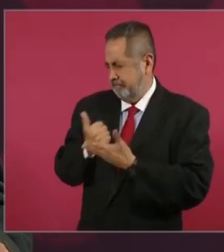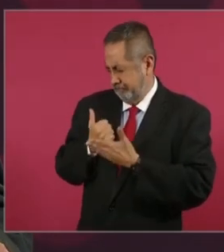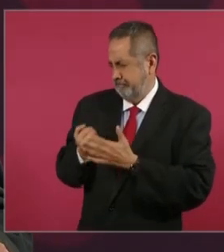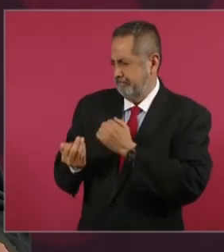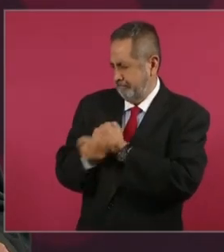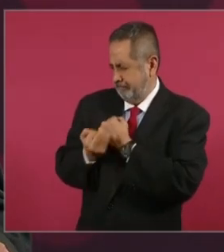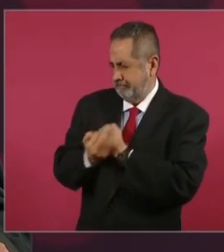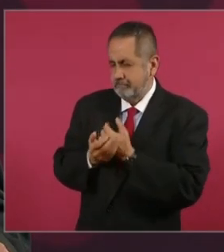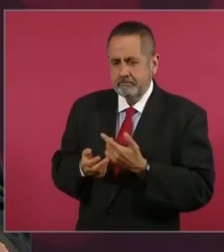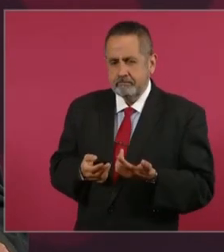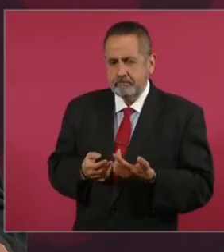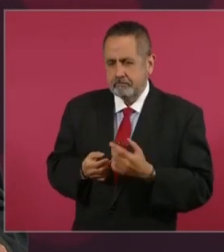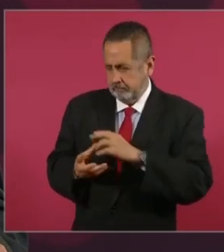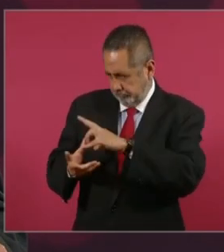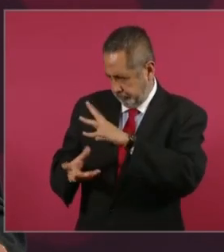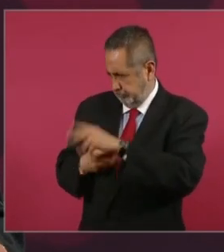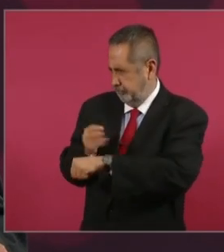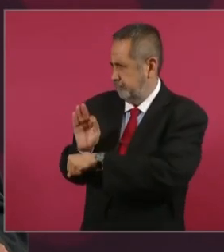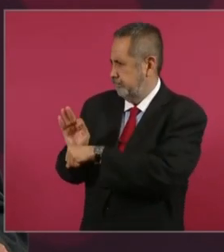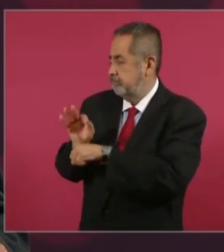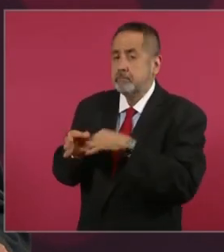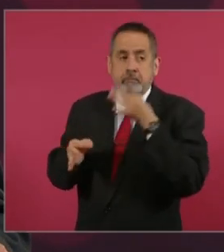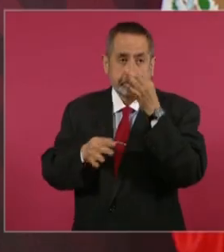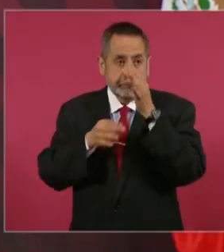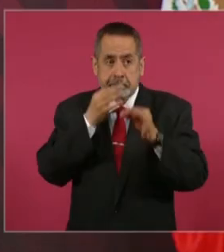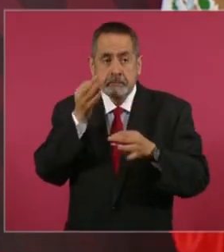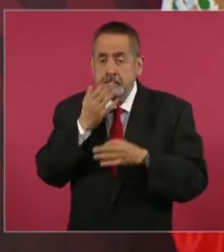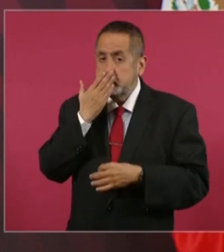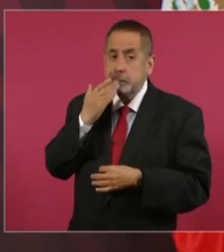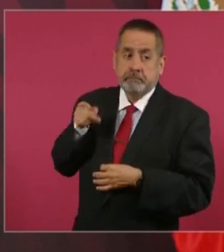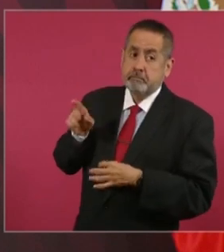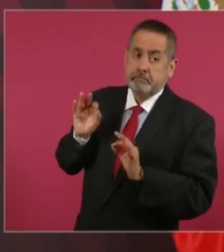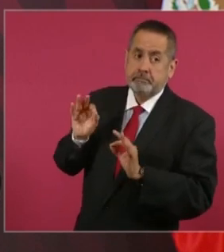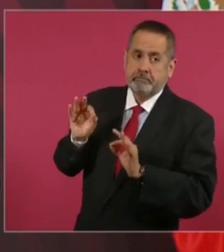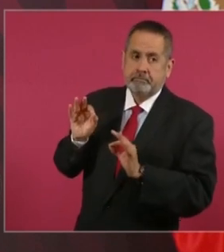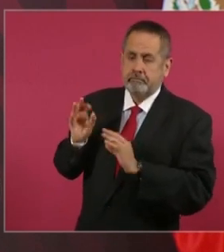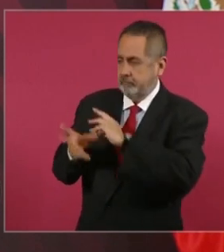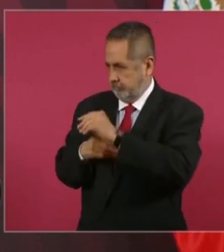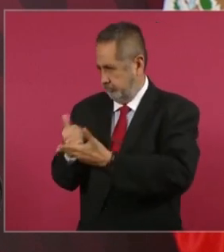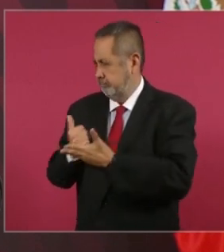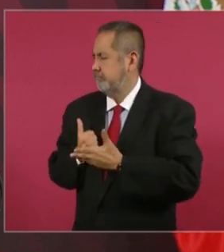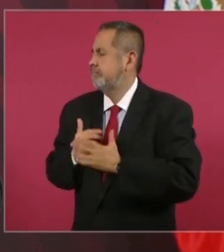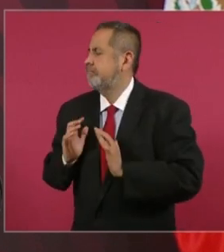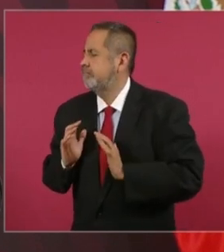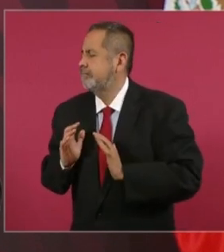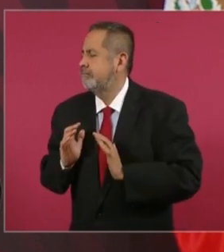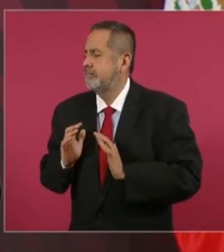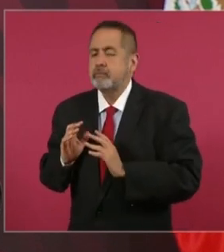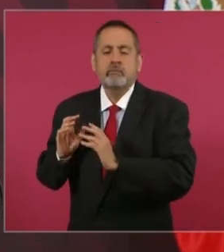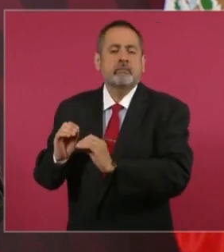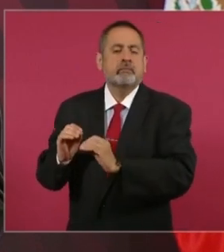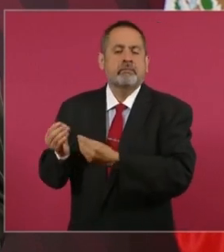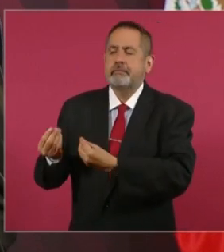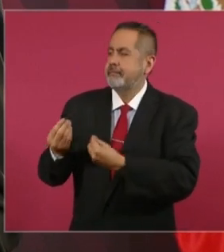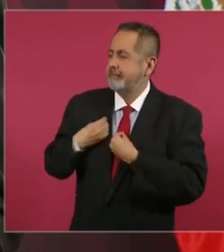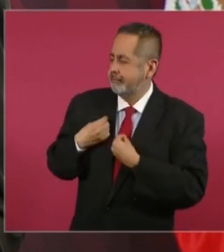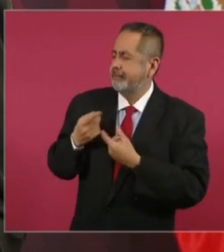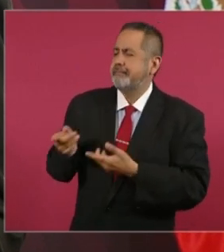queremos que nos des la